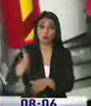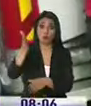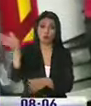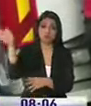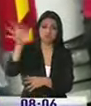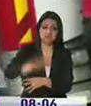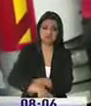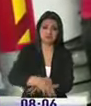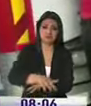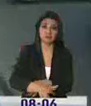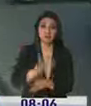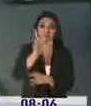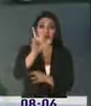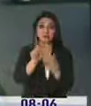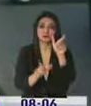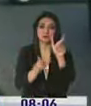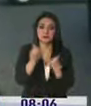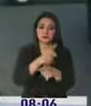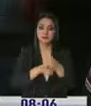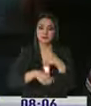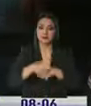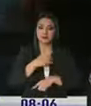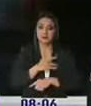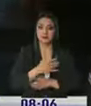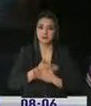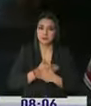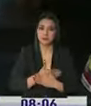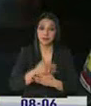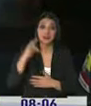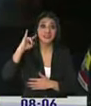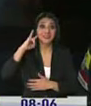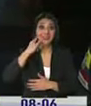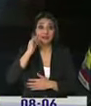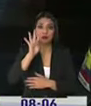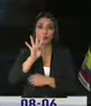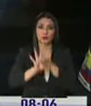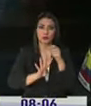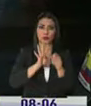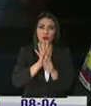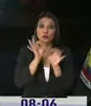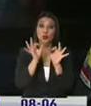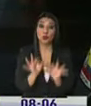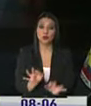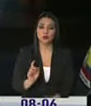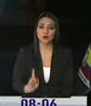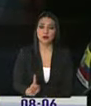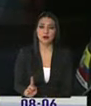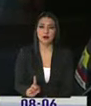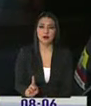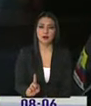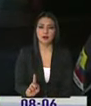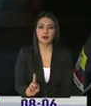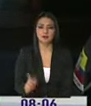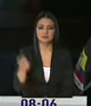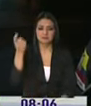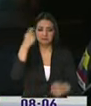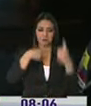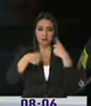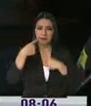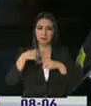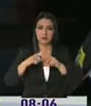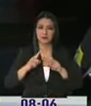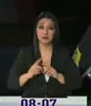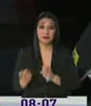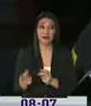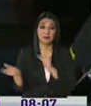dejando lamentablemente 3 personas heridas. A la menor de edad de 4 años estuvo con politraumática, que fue